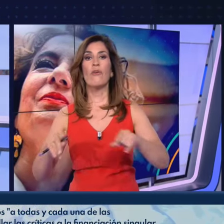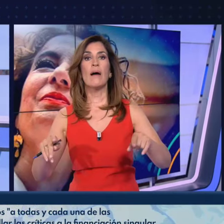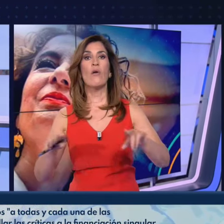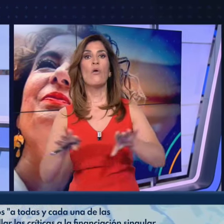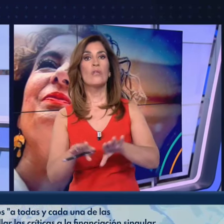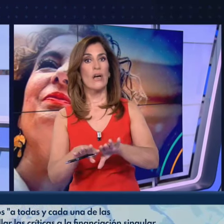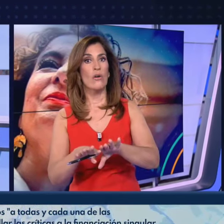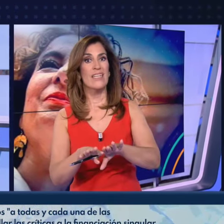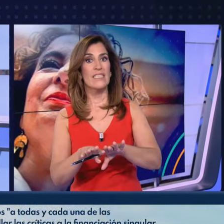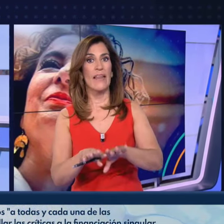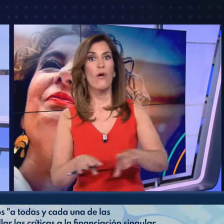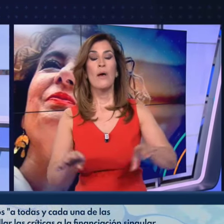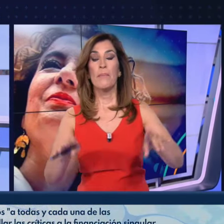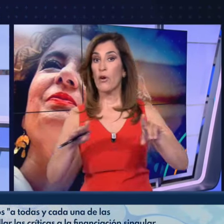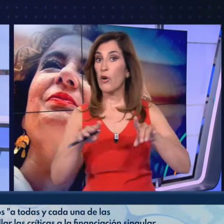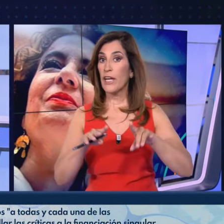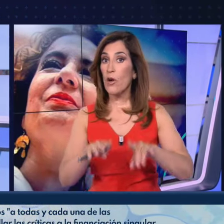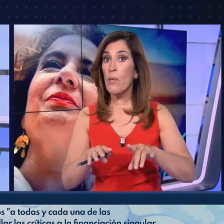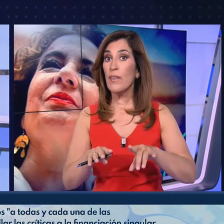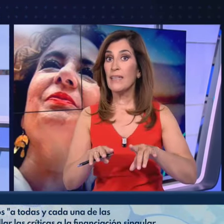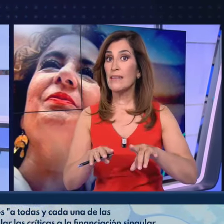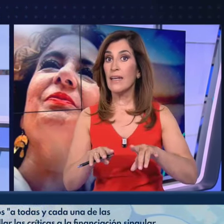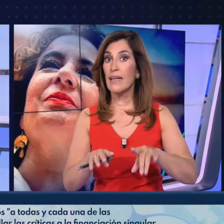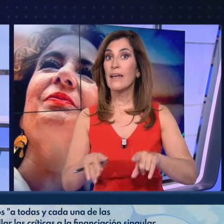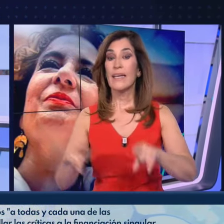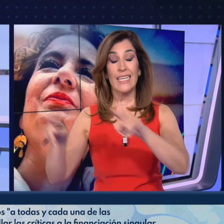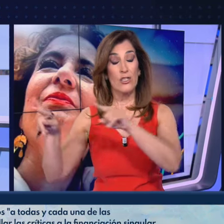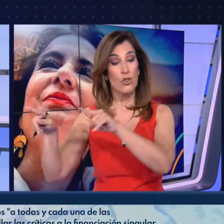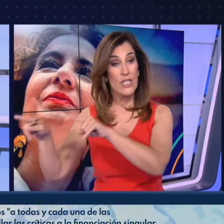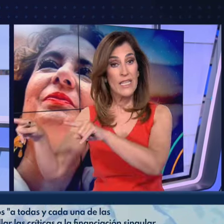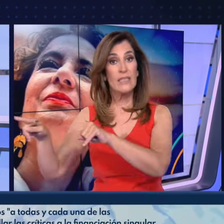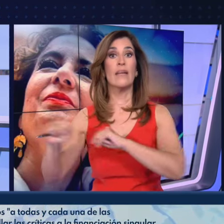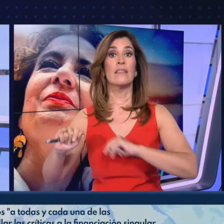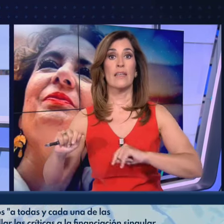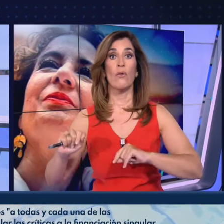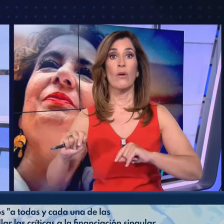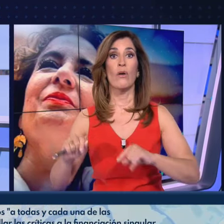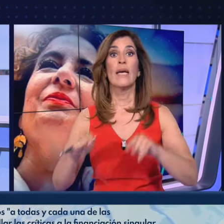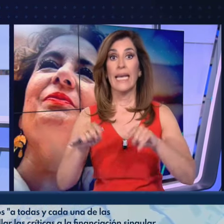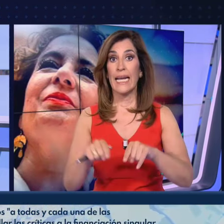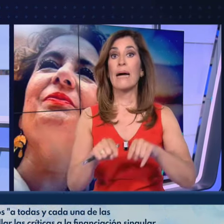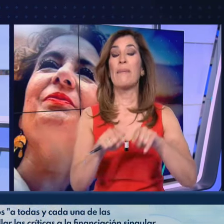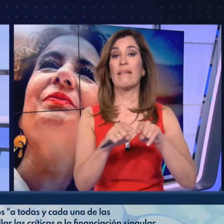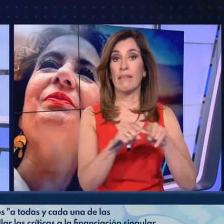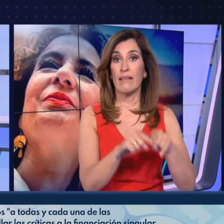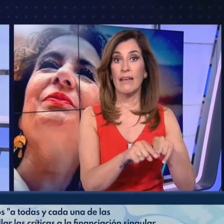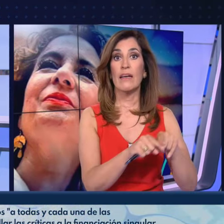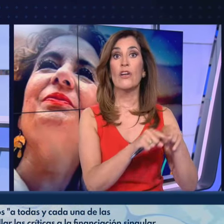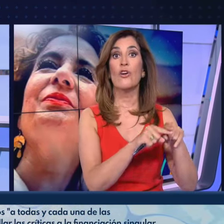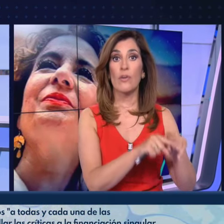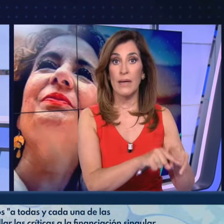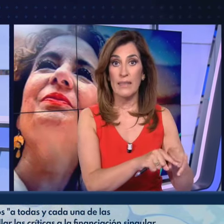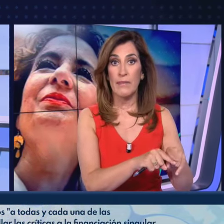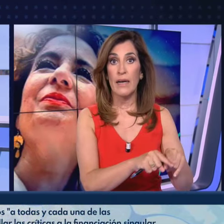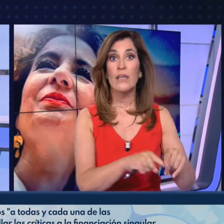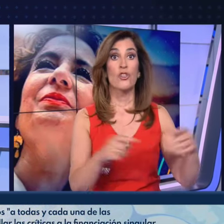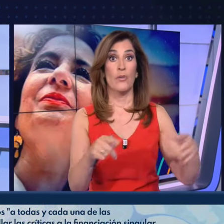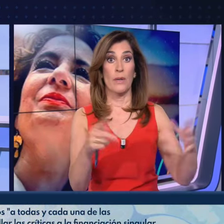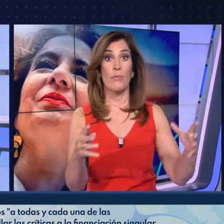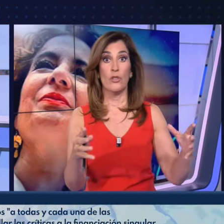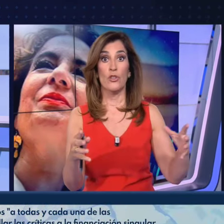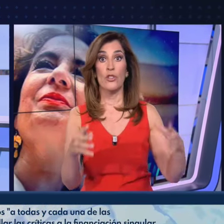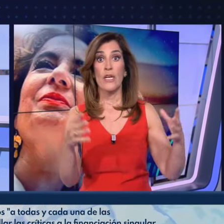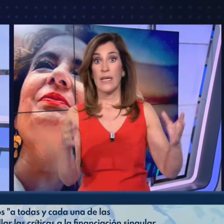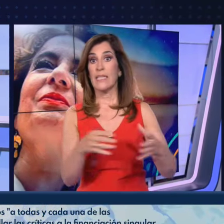de forma conjunta con el Estado, pero lo que no podían tener, y eso sí está en este acuerdo, era capacidad normativa